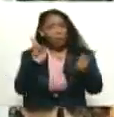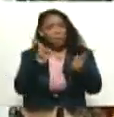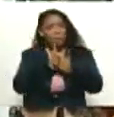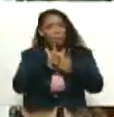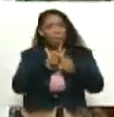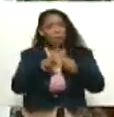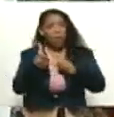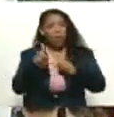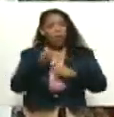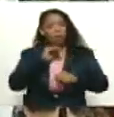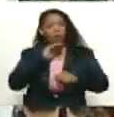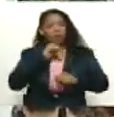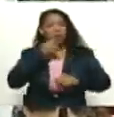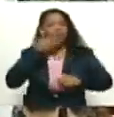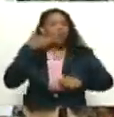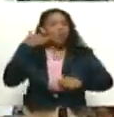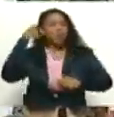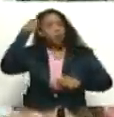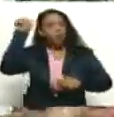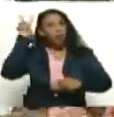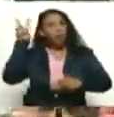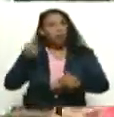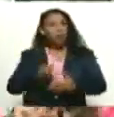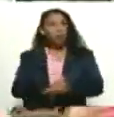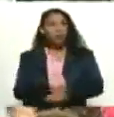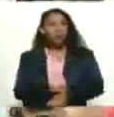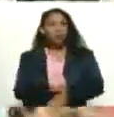pero con tanta dignidad del pueblo de Venezuela.